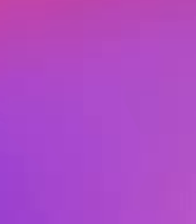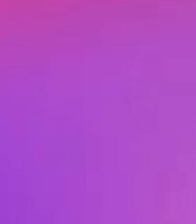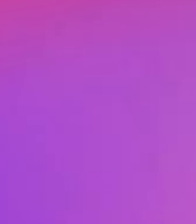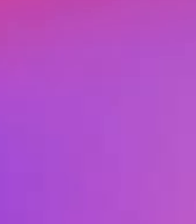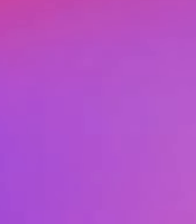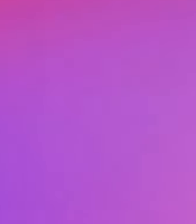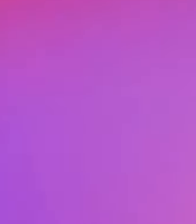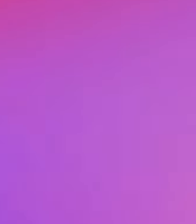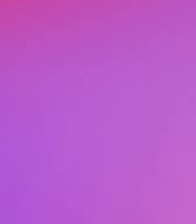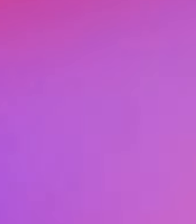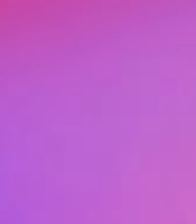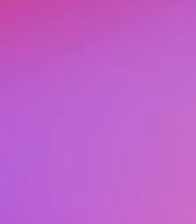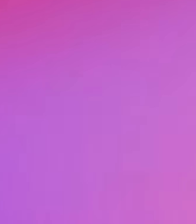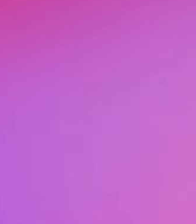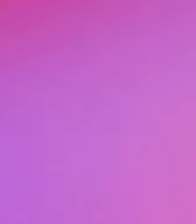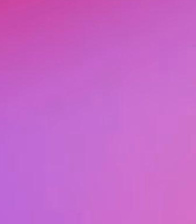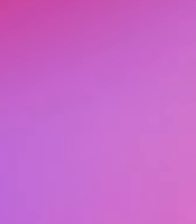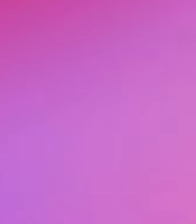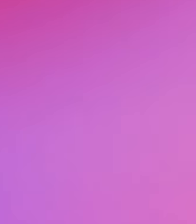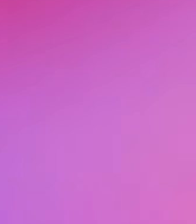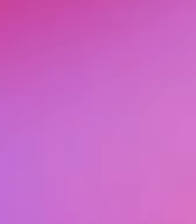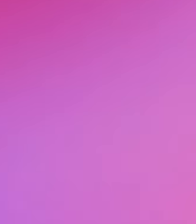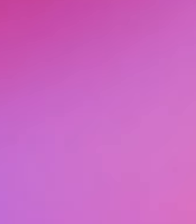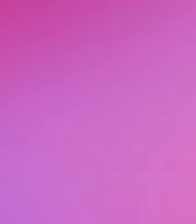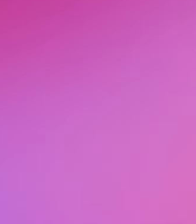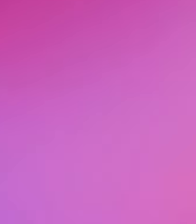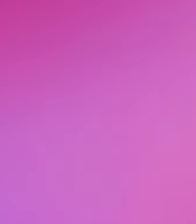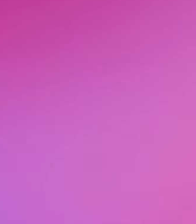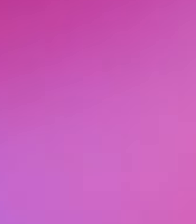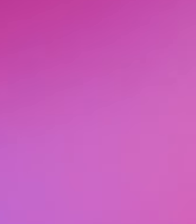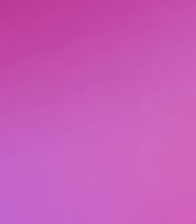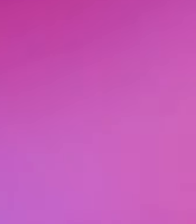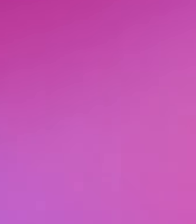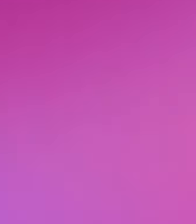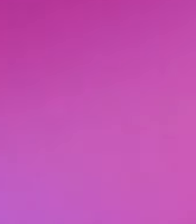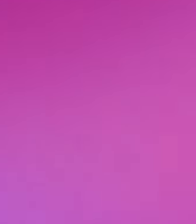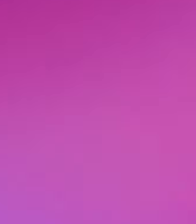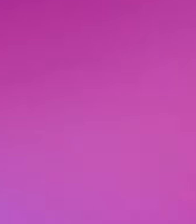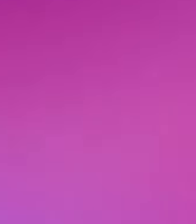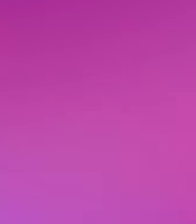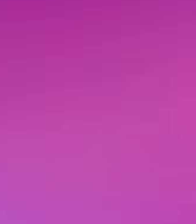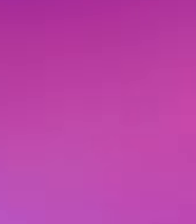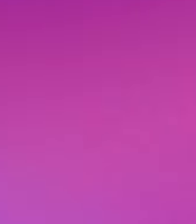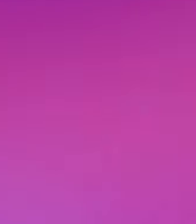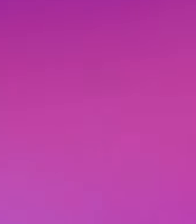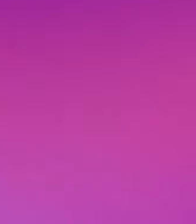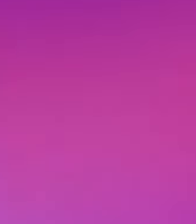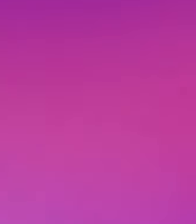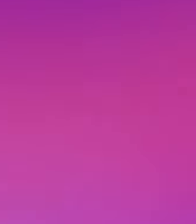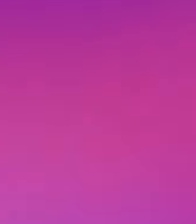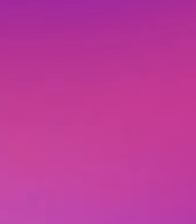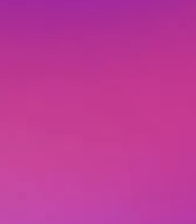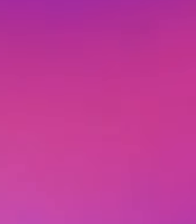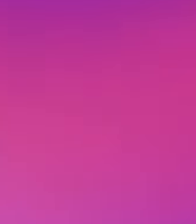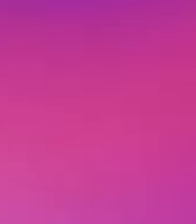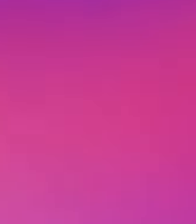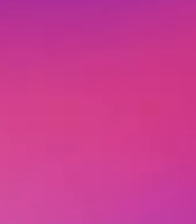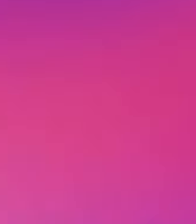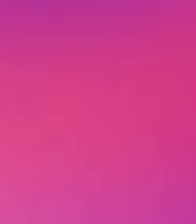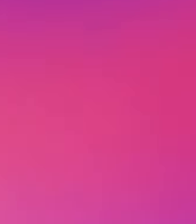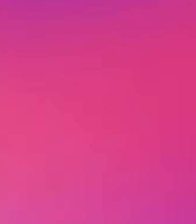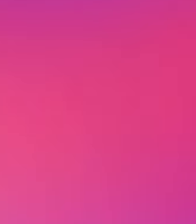o necesitas ayuda, llama al Centro de Apoyo Pedagógico a Distancia. El número de teléfono para secundaria es el